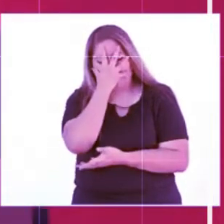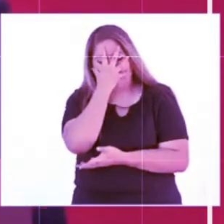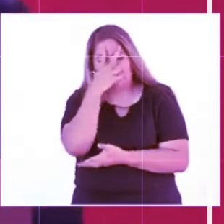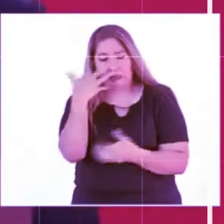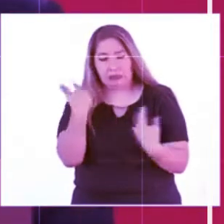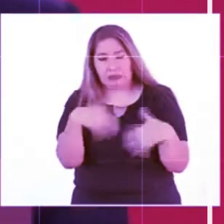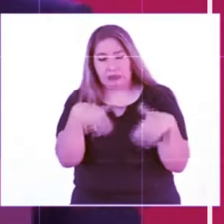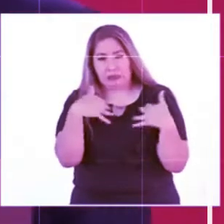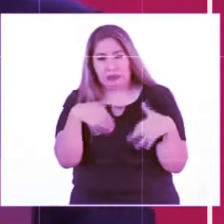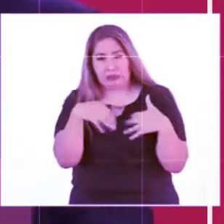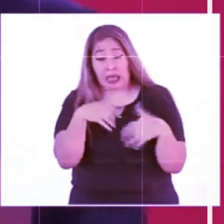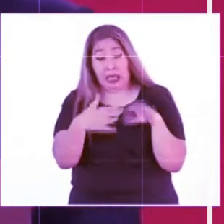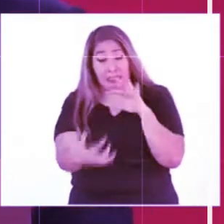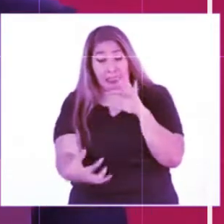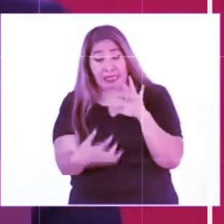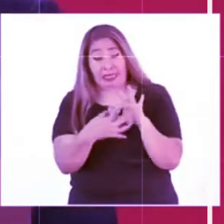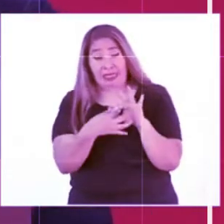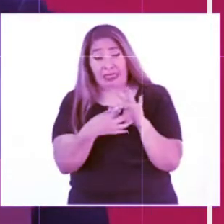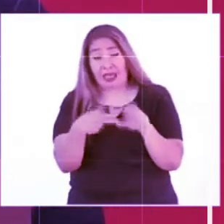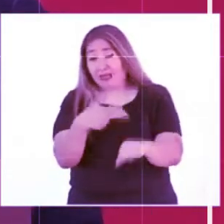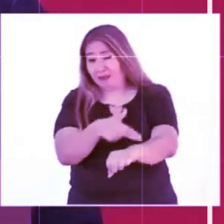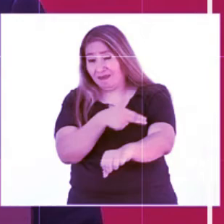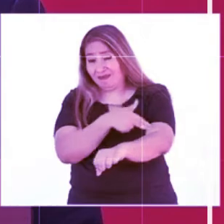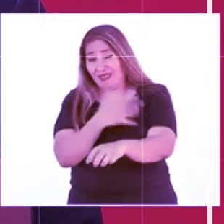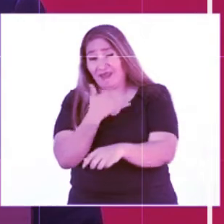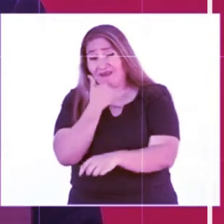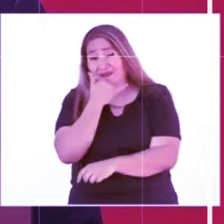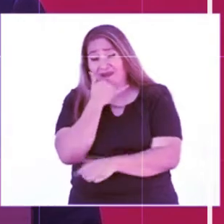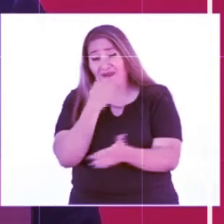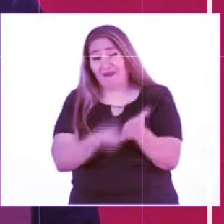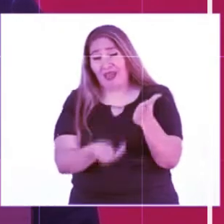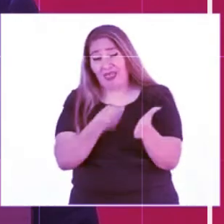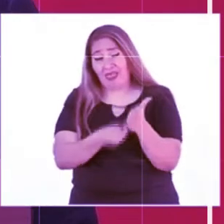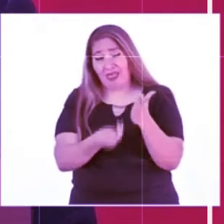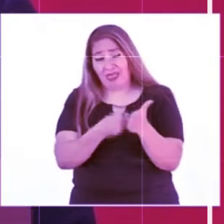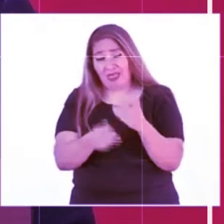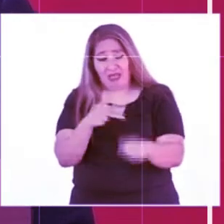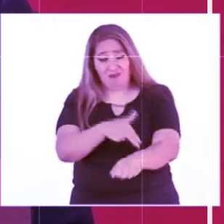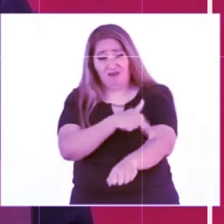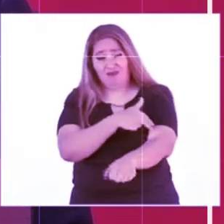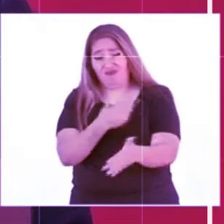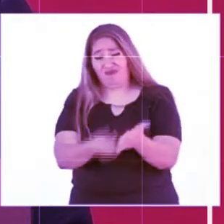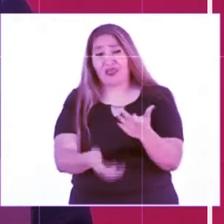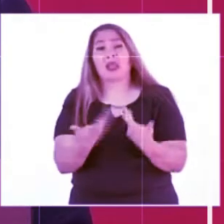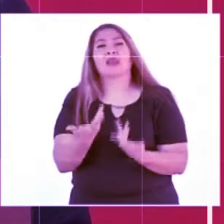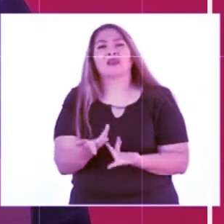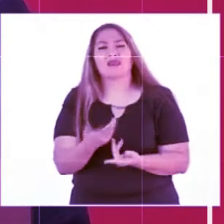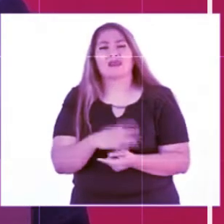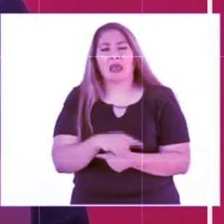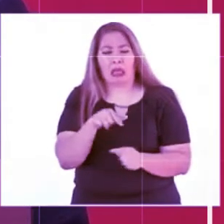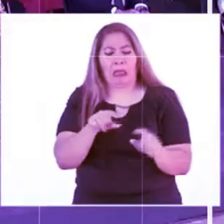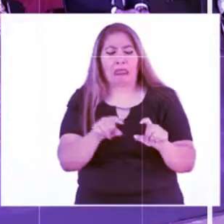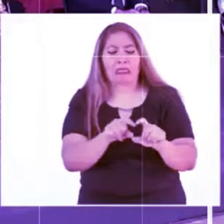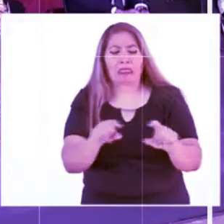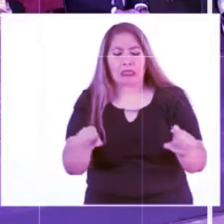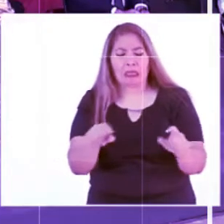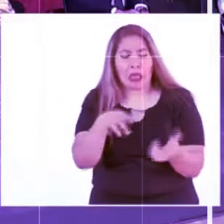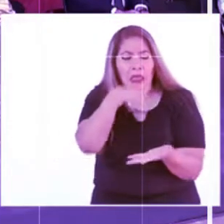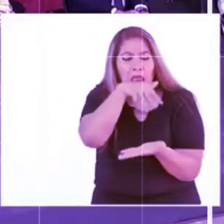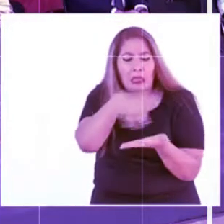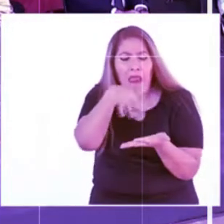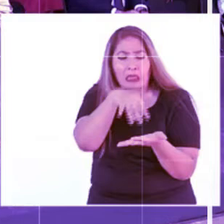memoria, la congruencia y la honestidad de estos dirigentes. En ese texto se